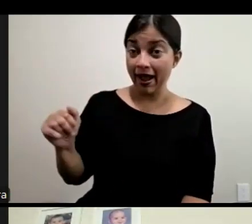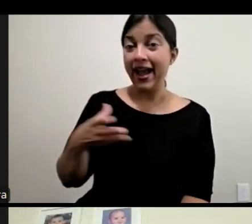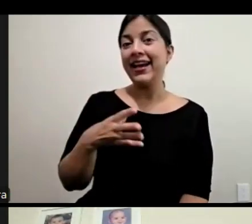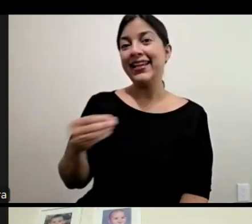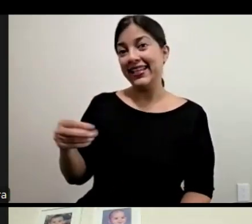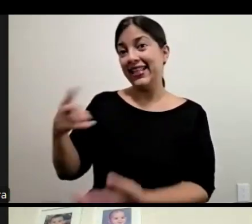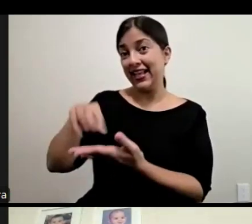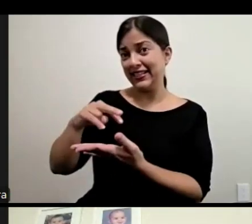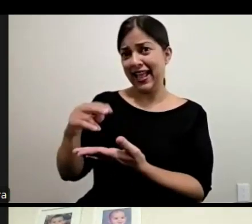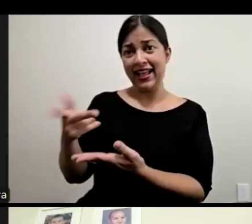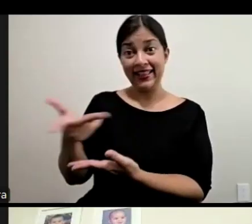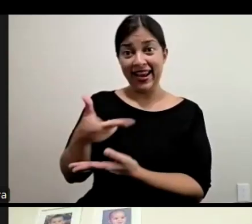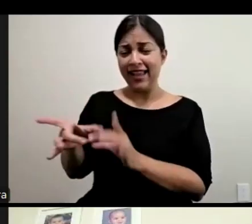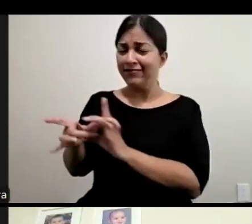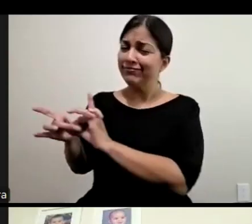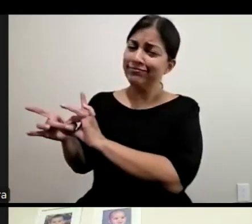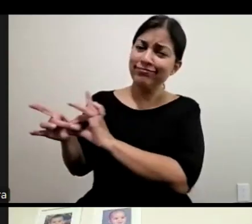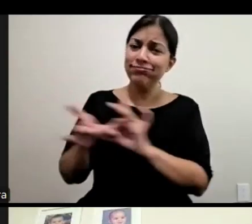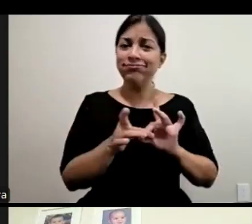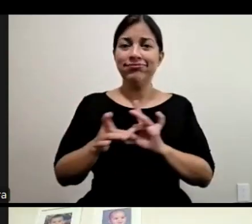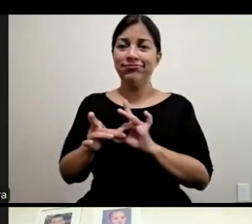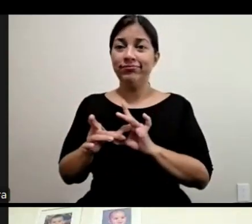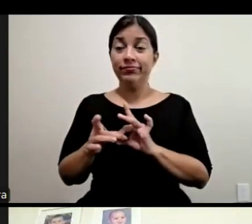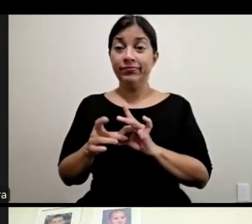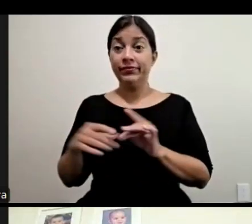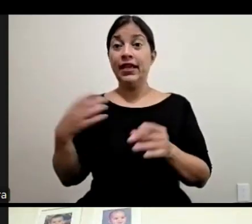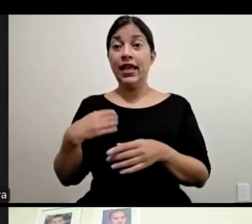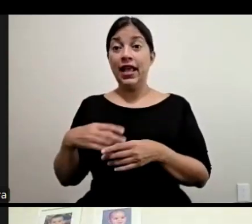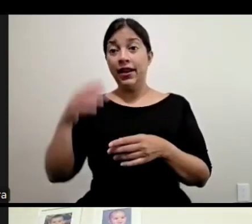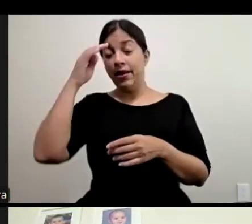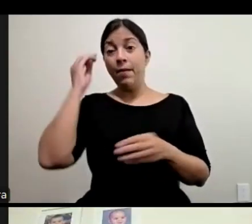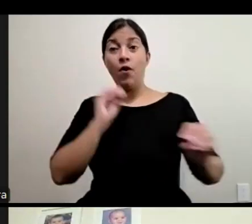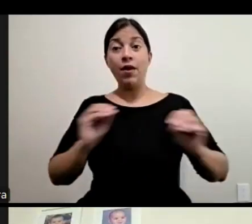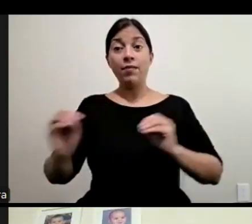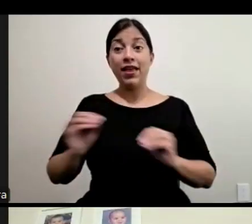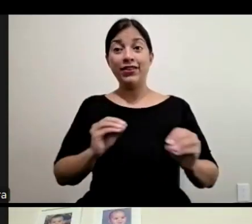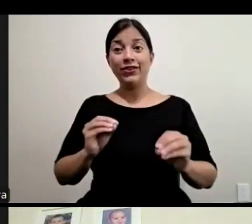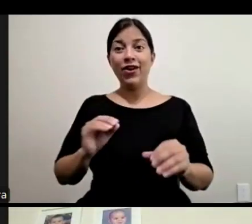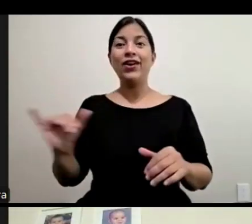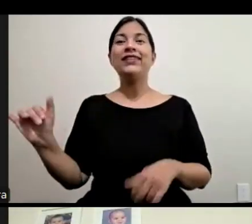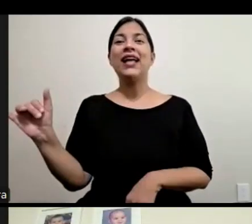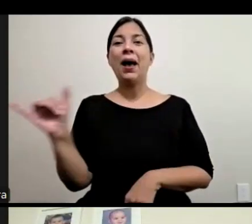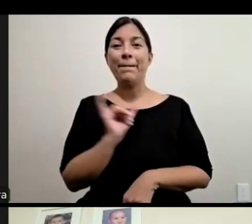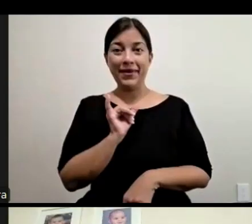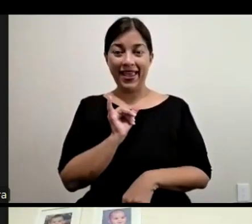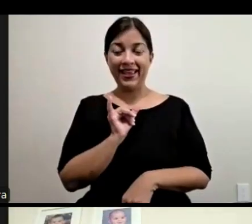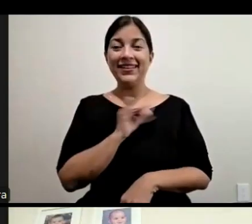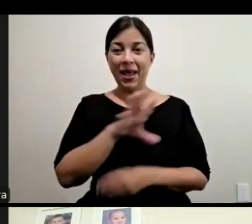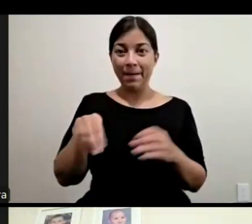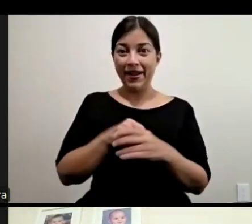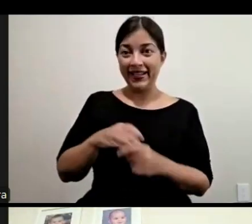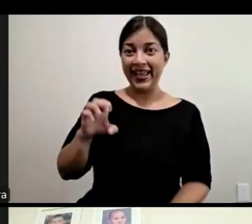hecho esta oposición que yo te hago aquí también viene en la esgrima. Aquí. De hecho, el movimiento